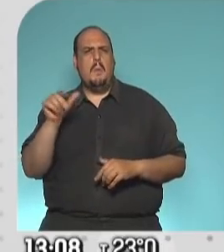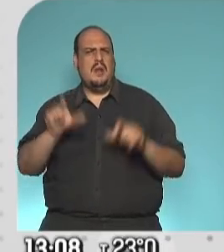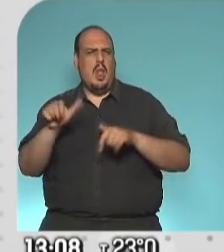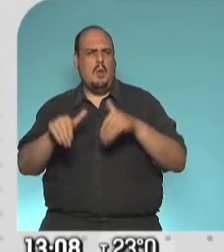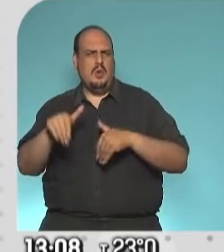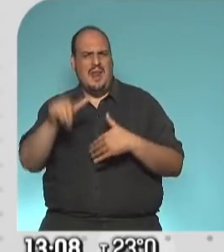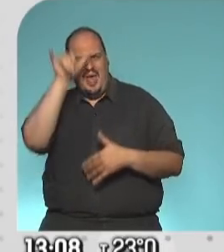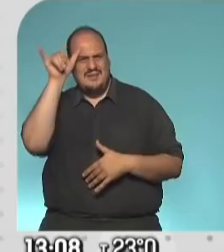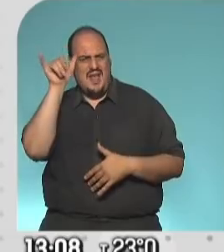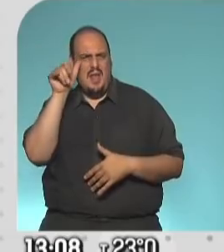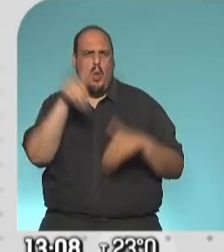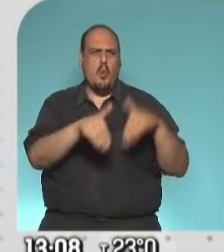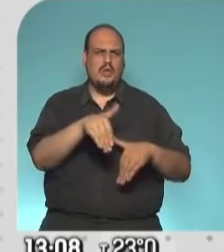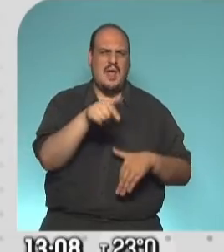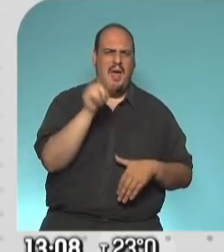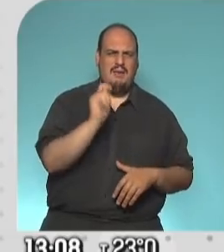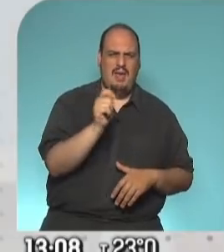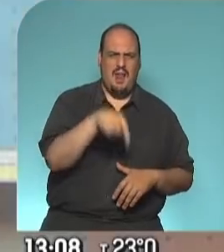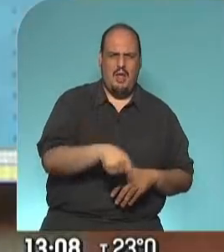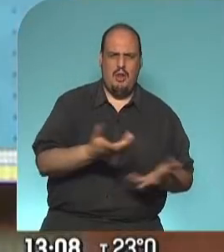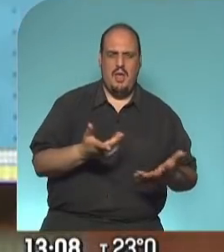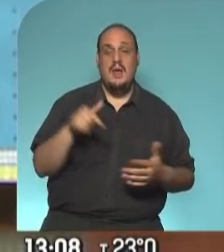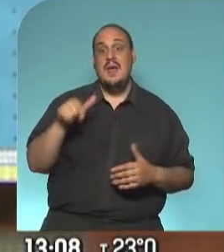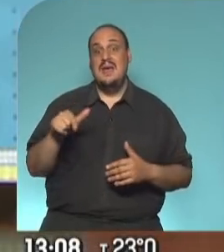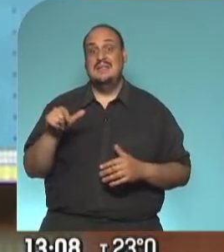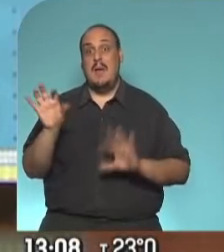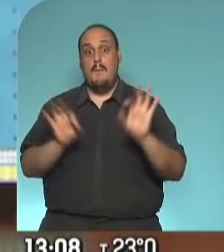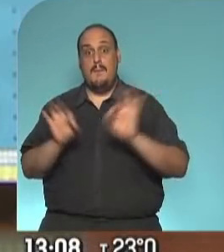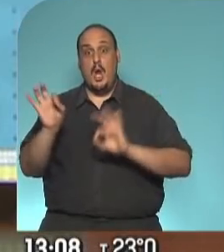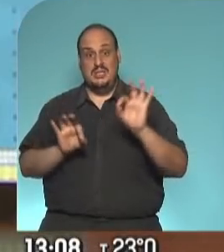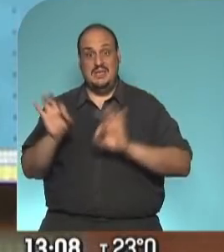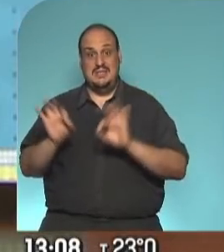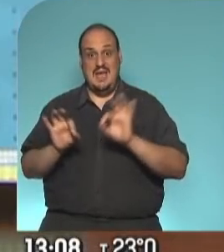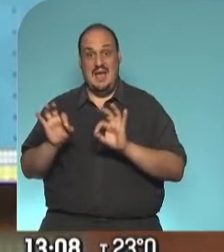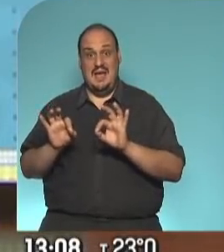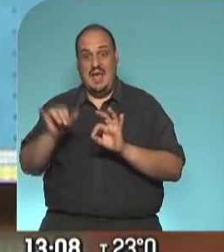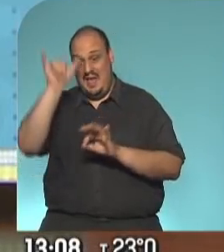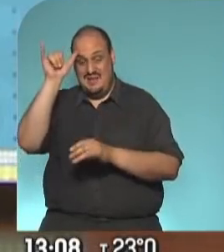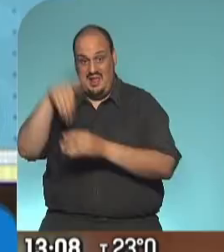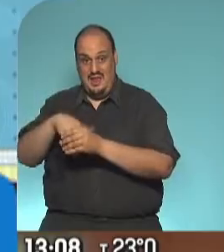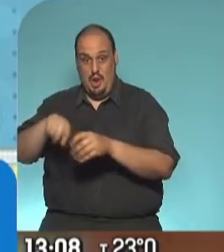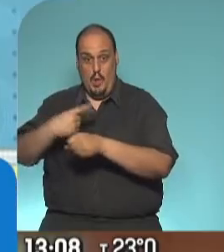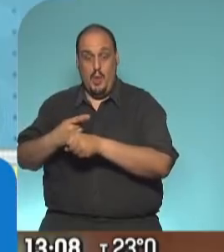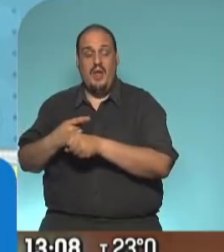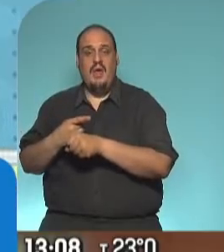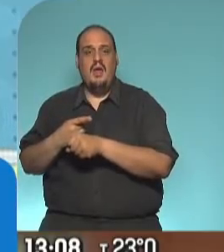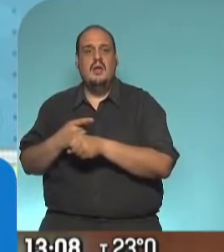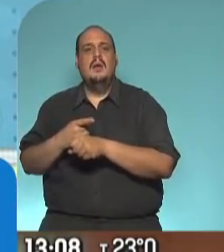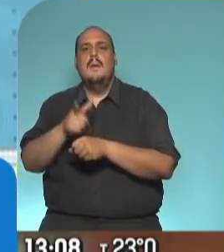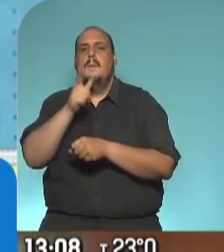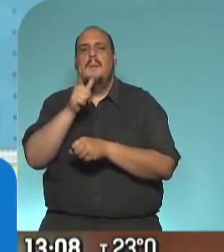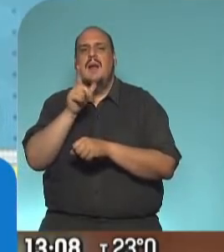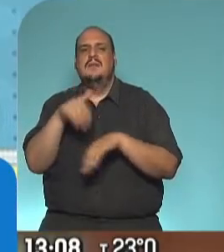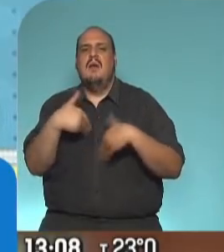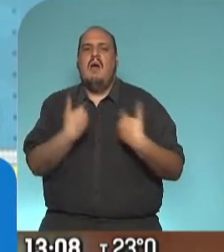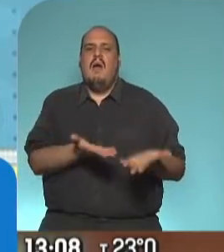damos cuenta, analizando las encuestas, es que ese porcentaje habría ido, se va a confirmar mañana, por supuesto, habría